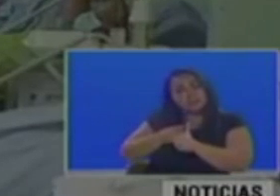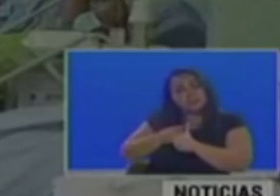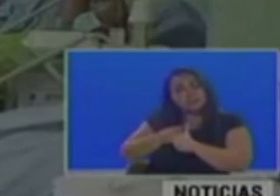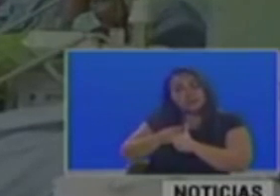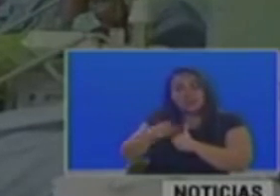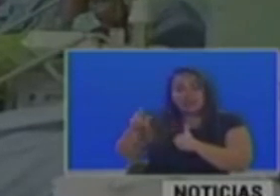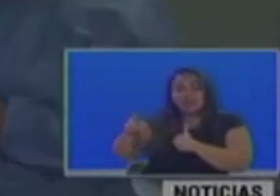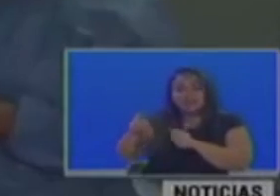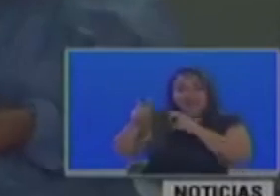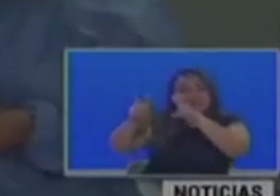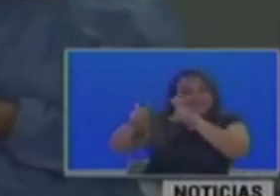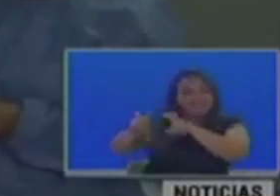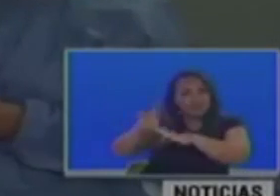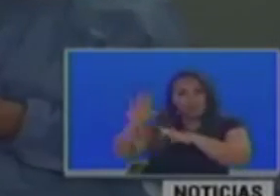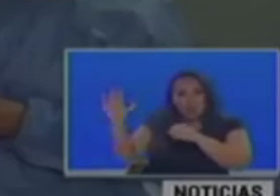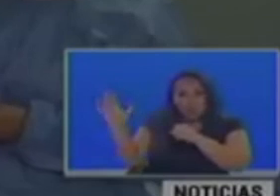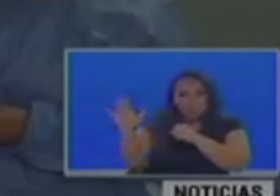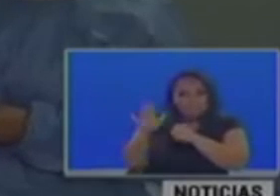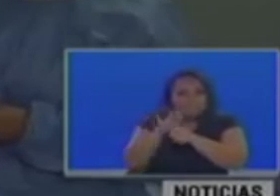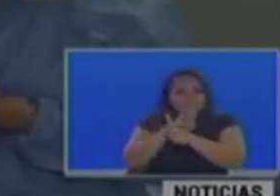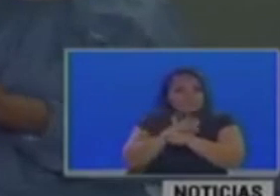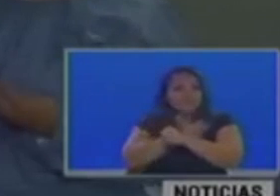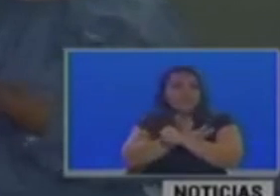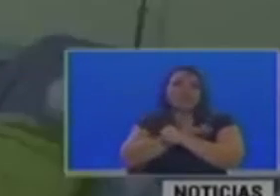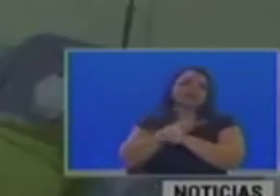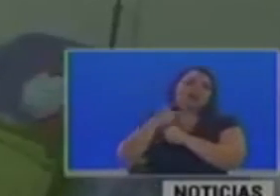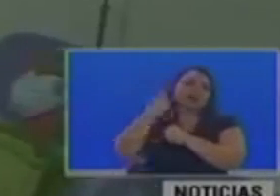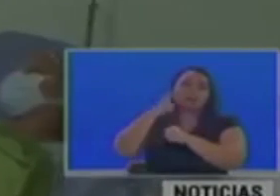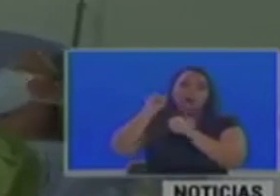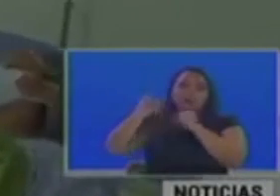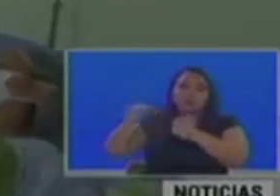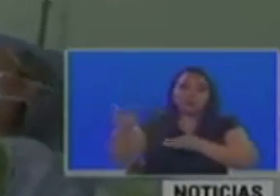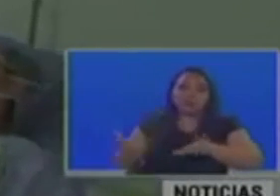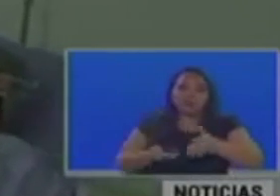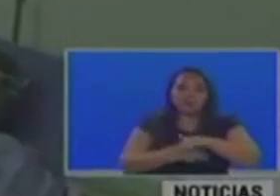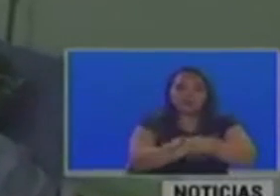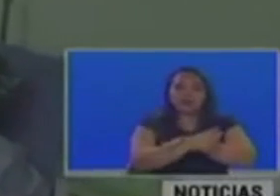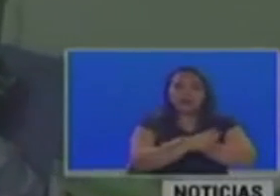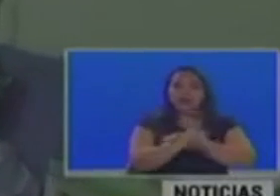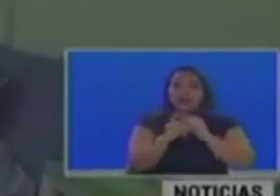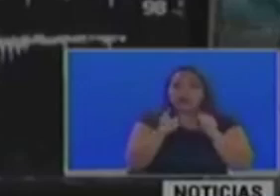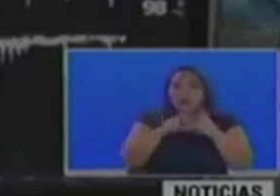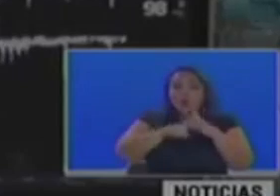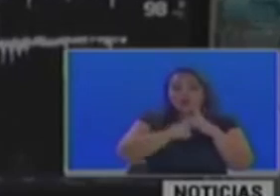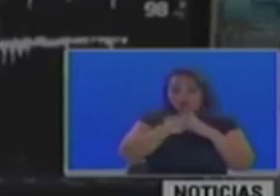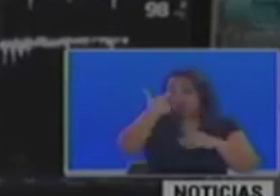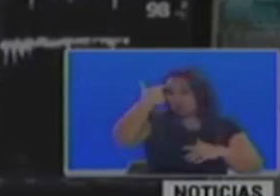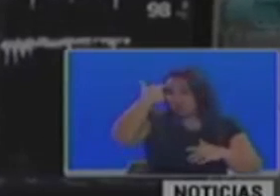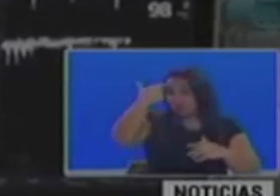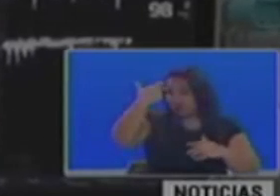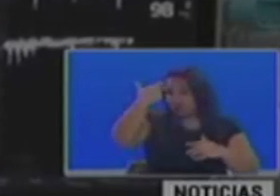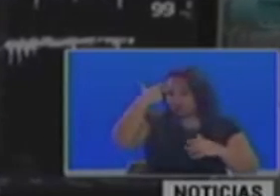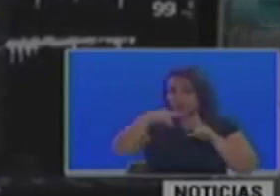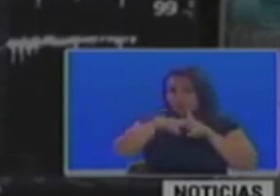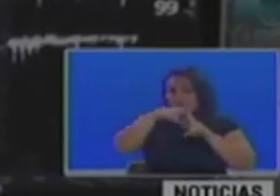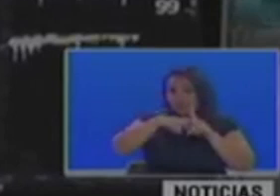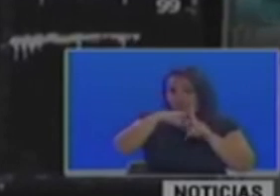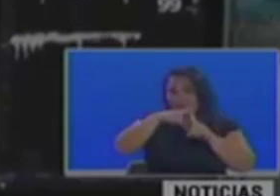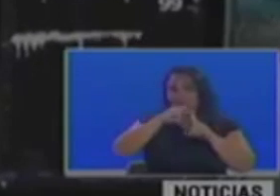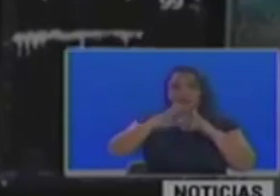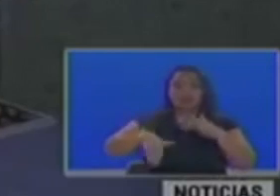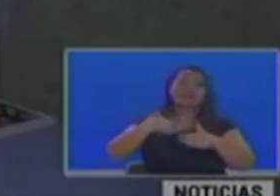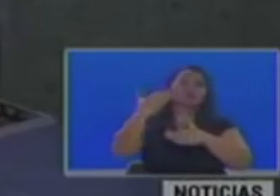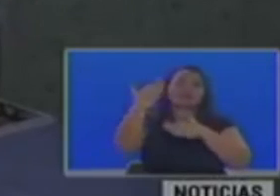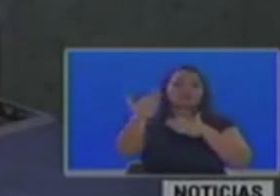todas las preguntas sobre sus contactos que haya podido tener, se le toma la temperatura y en base al resultado de esa evaluación